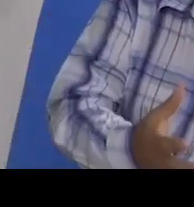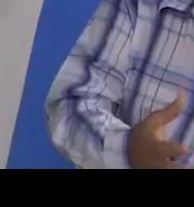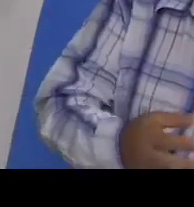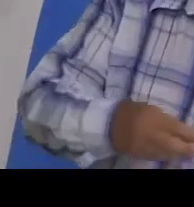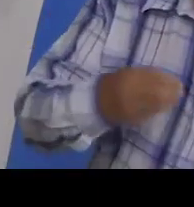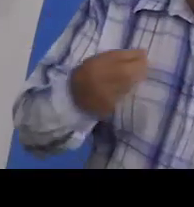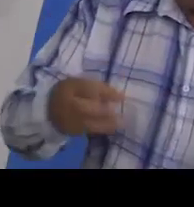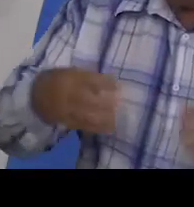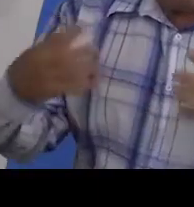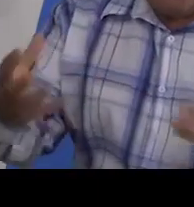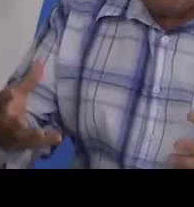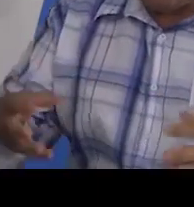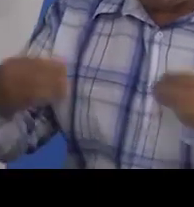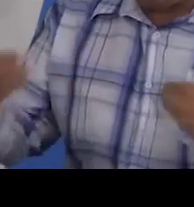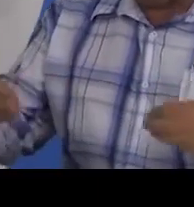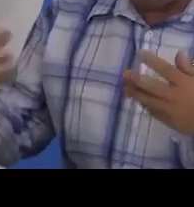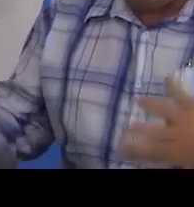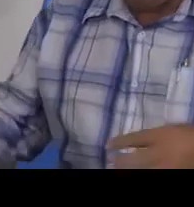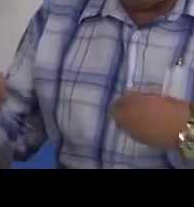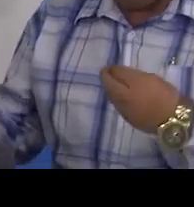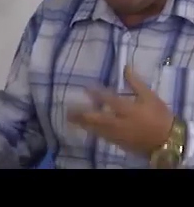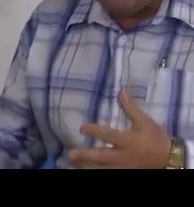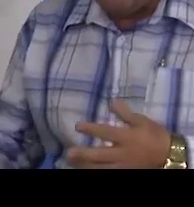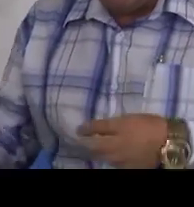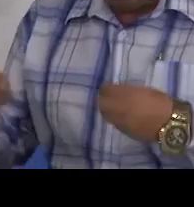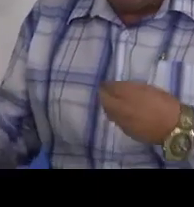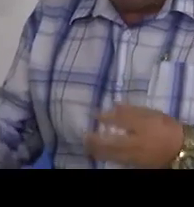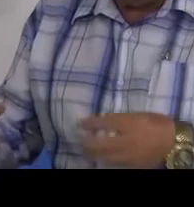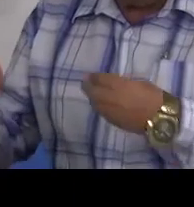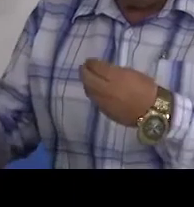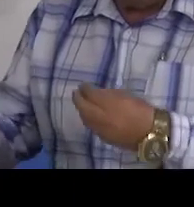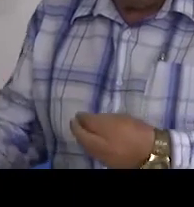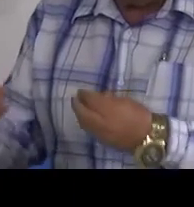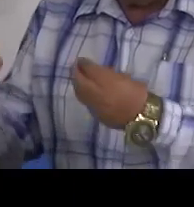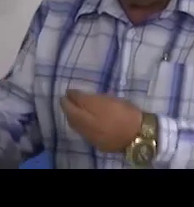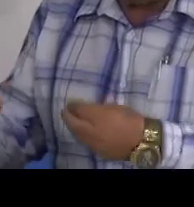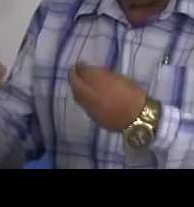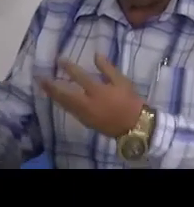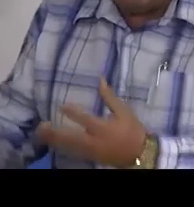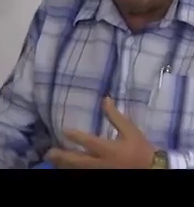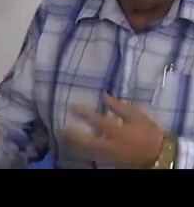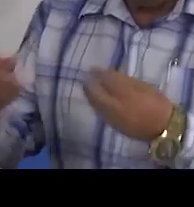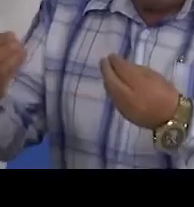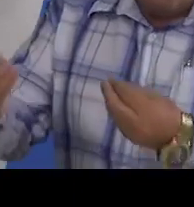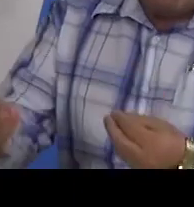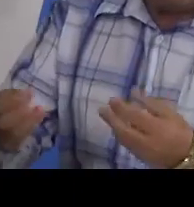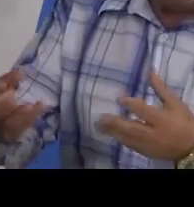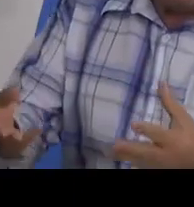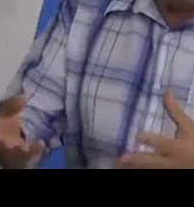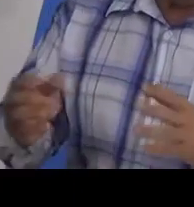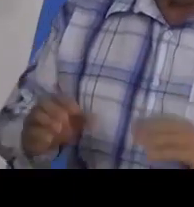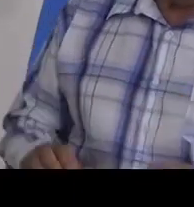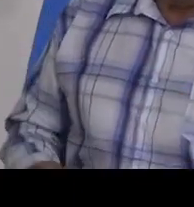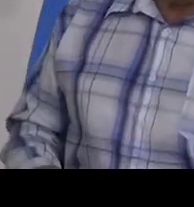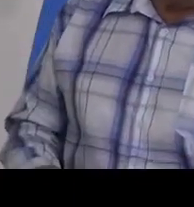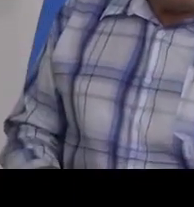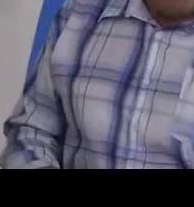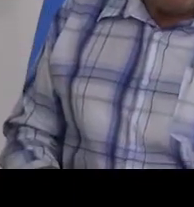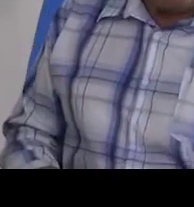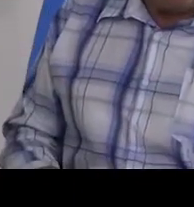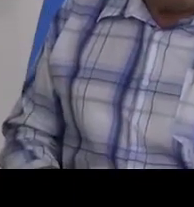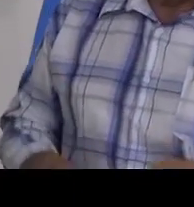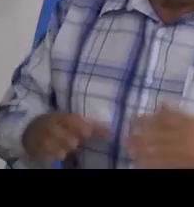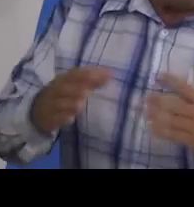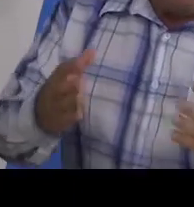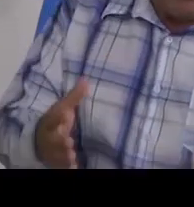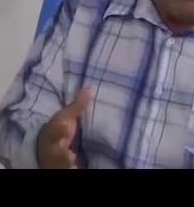tienen dificultades y para los alumnos que pueden elevar su nivel de aprendizaje a partir de este conocimiento que estamos orientando hoy en este minuto. Por